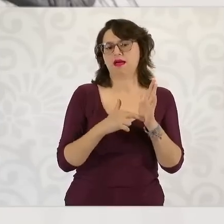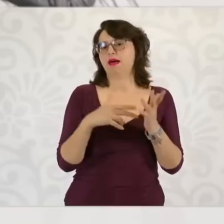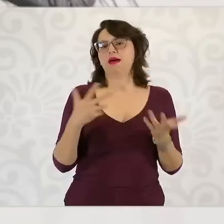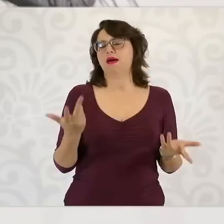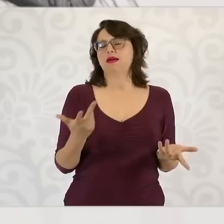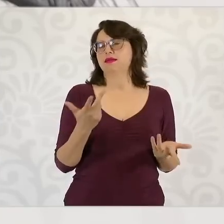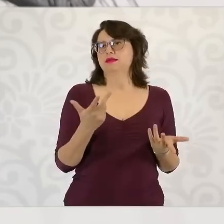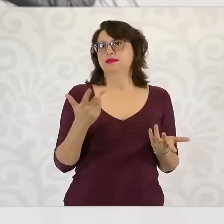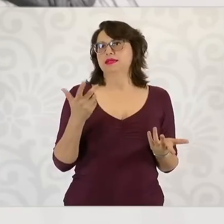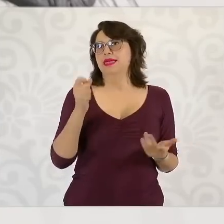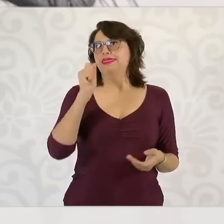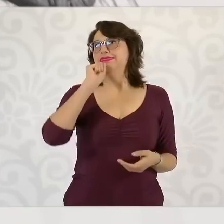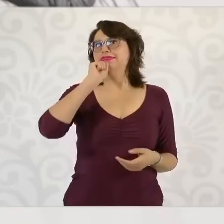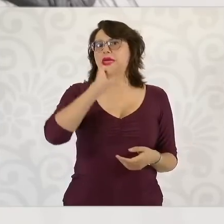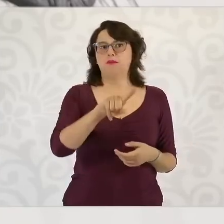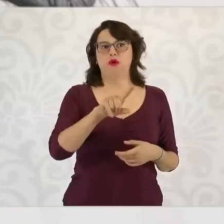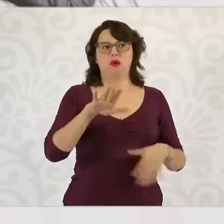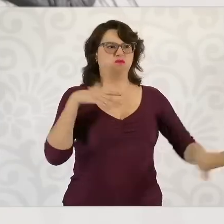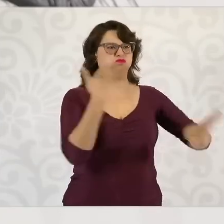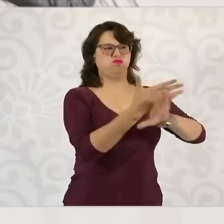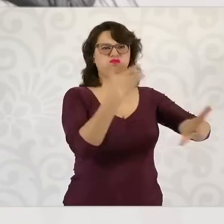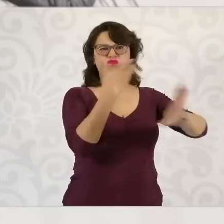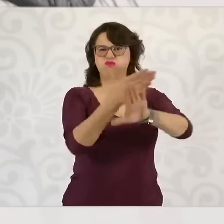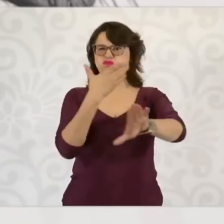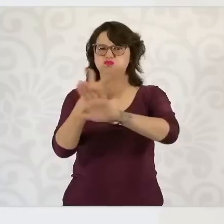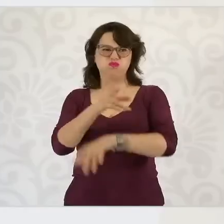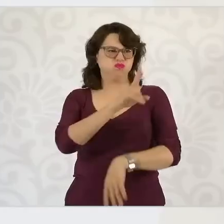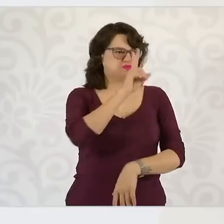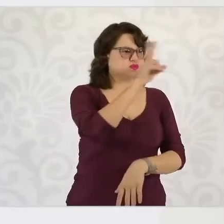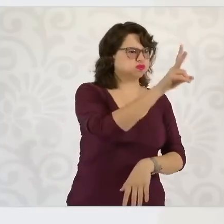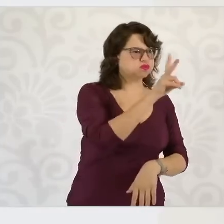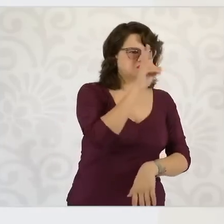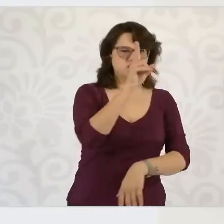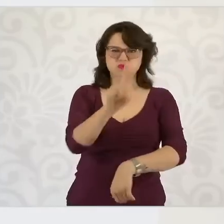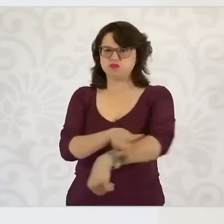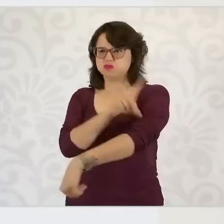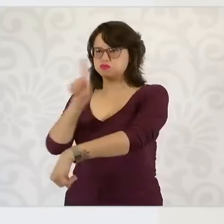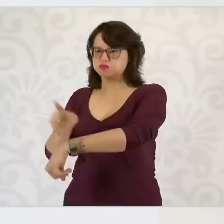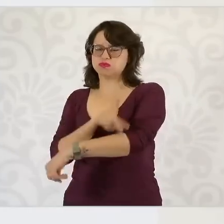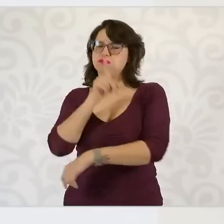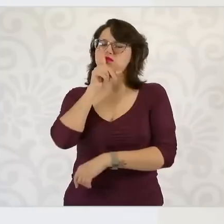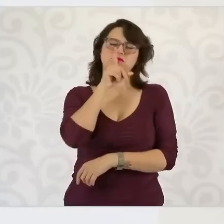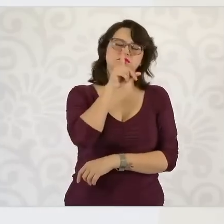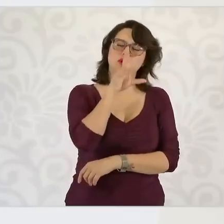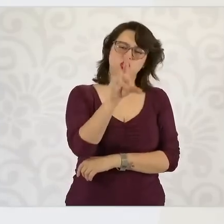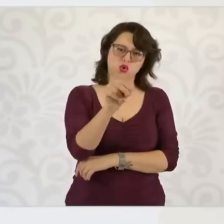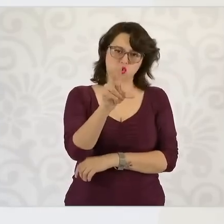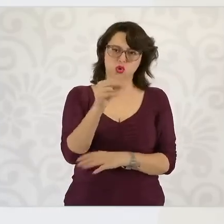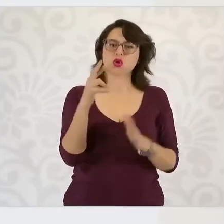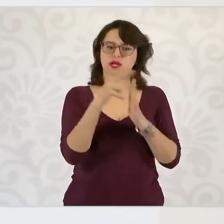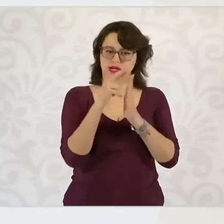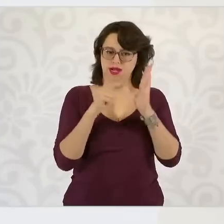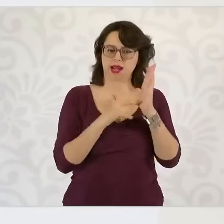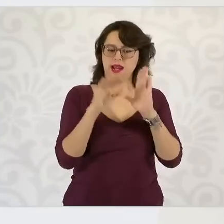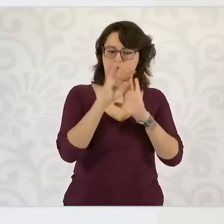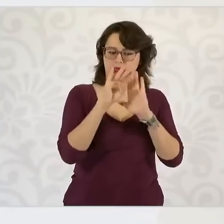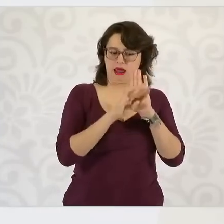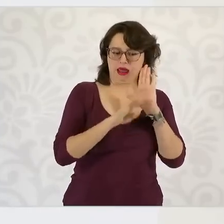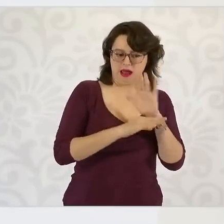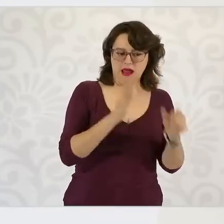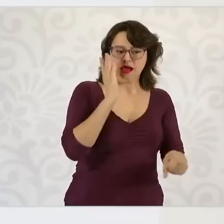promueva la injusticia tampoco dentro del Poder Judicial, sino a partir de una serie de reglas van a